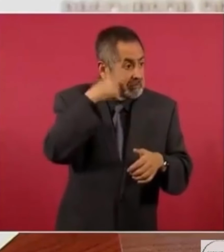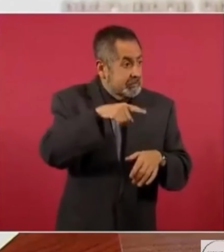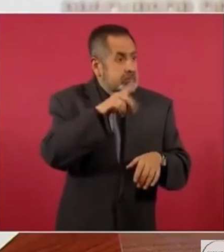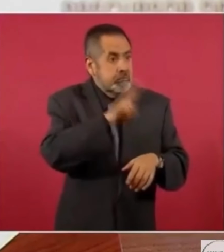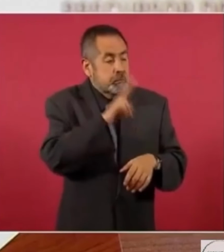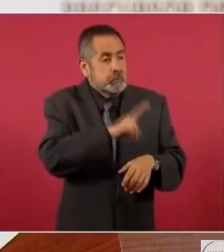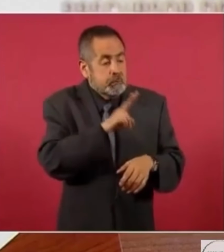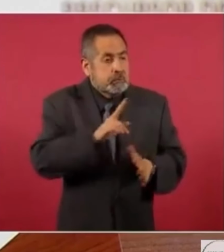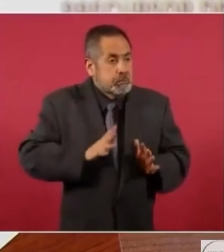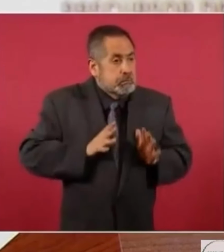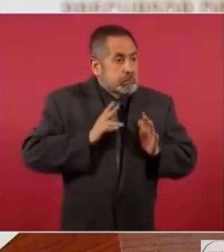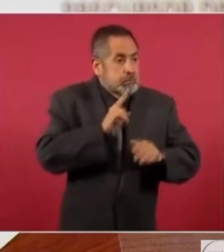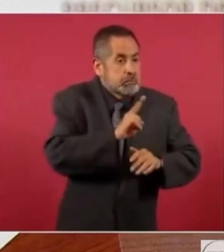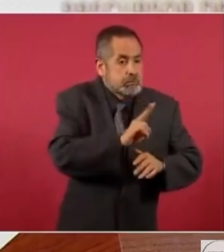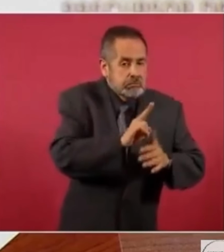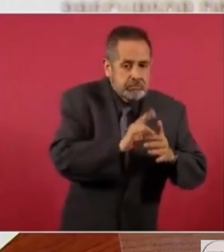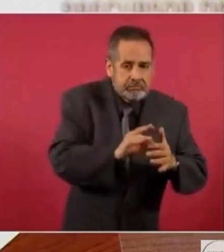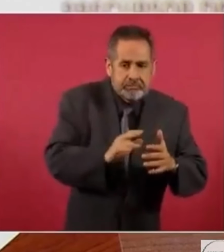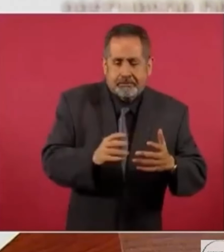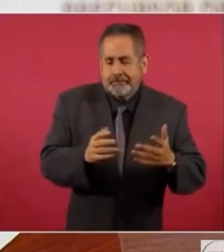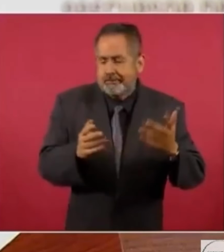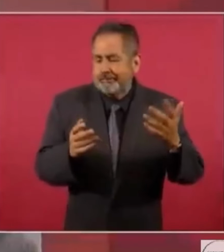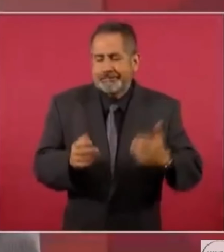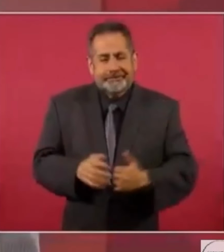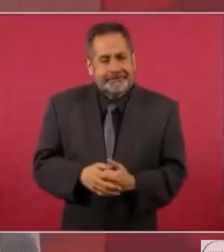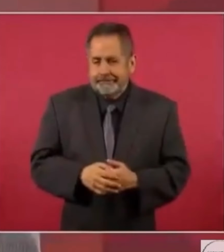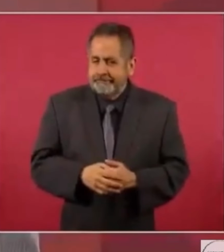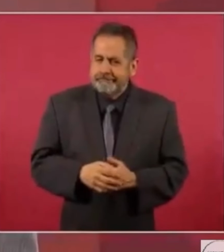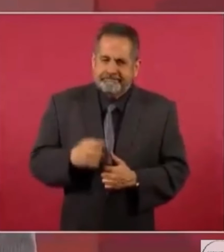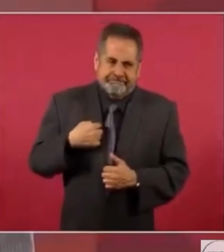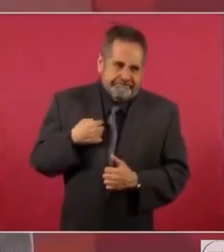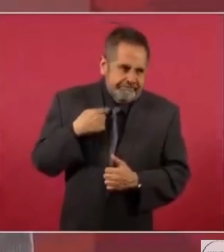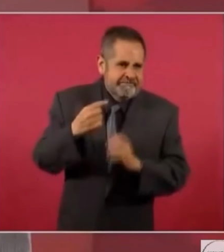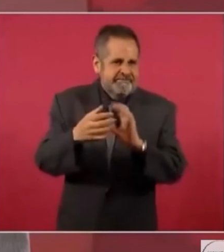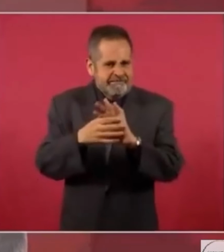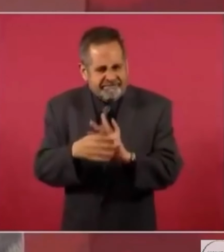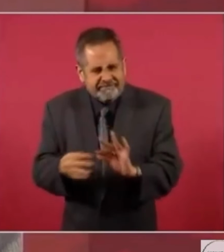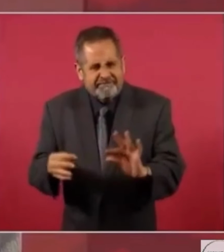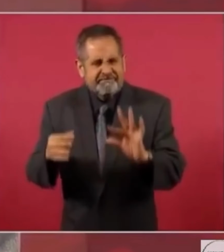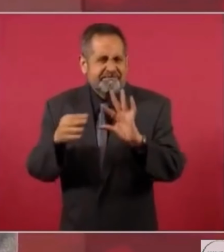Entonces, si es un trabajo importante